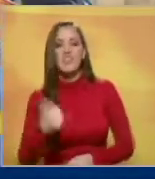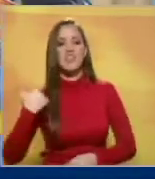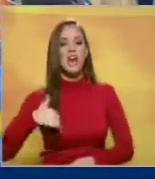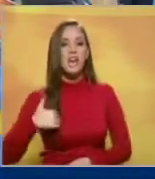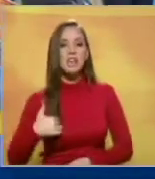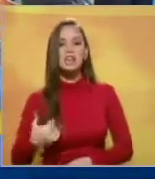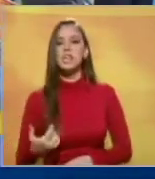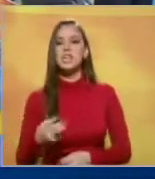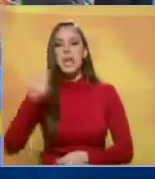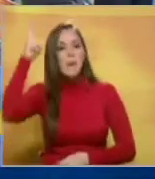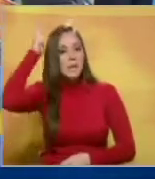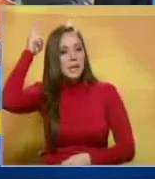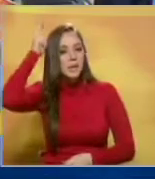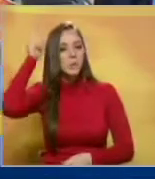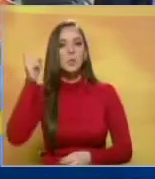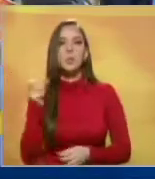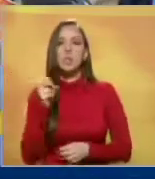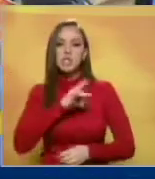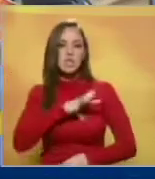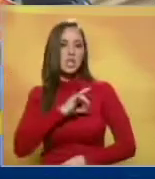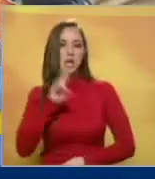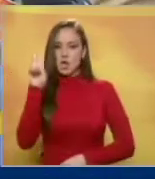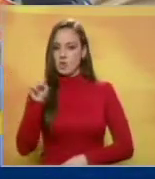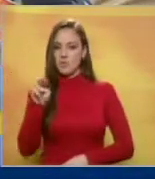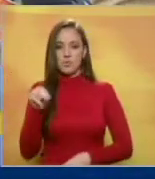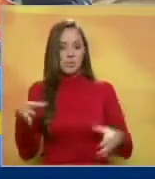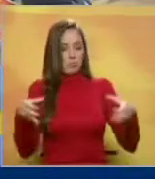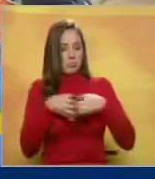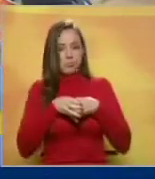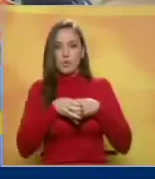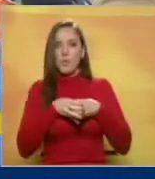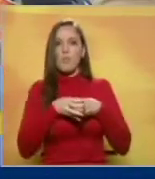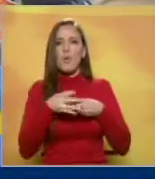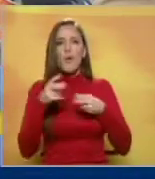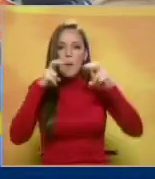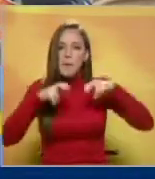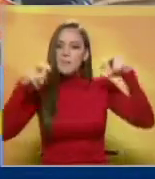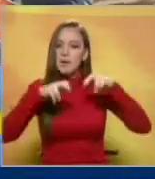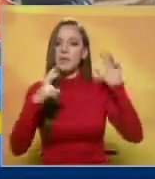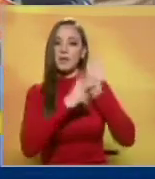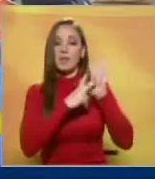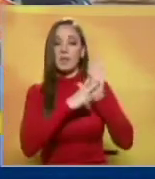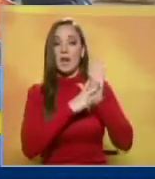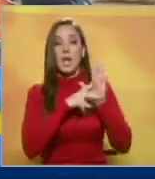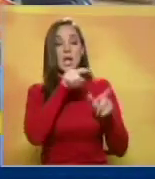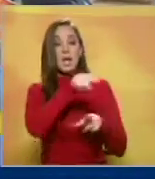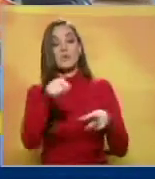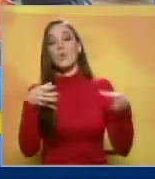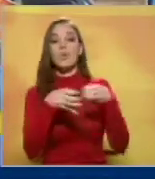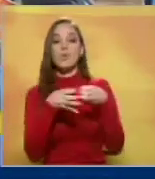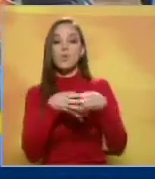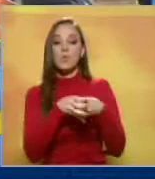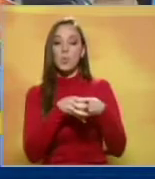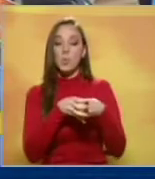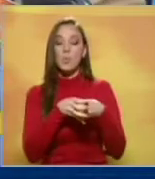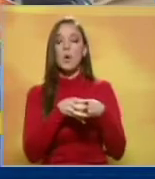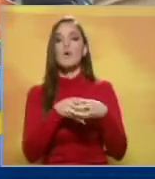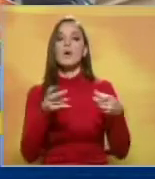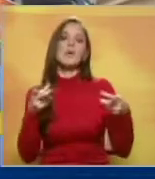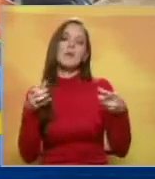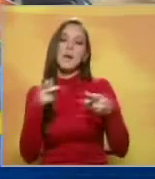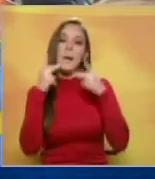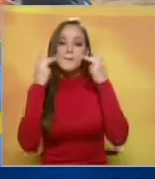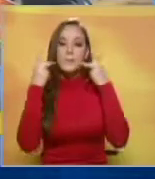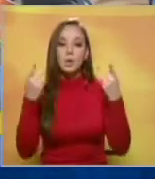en el perú ni en chile es una comisión de representación partidista donde se decía la cosa por votos de partido